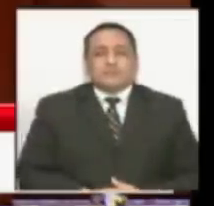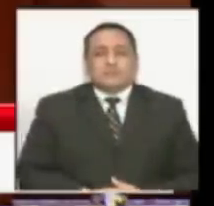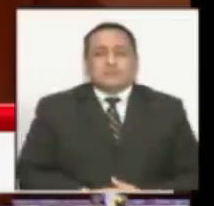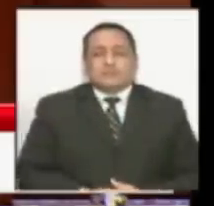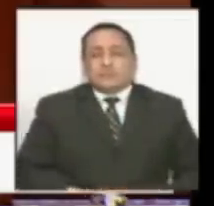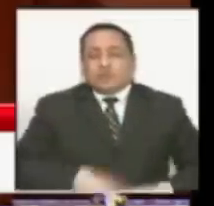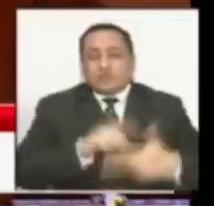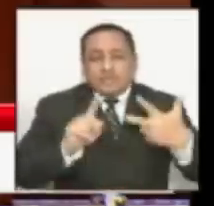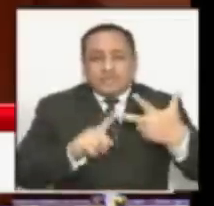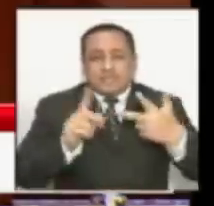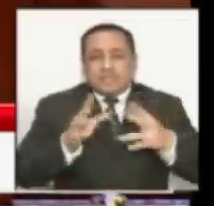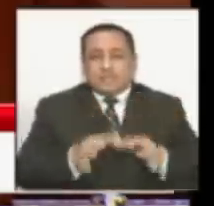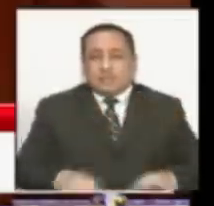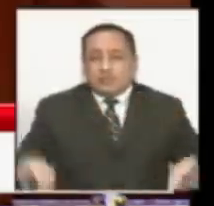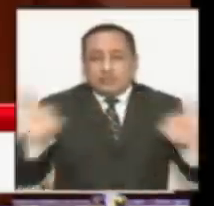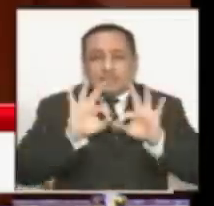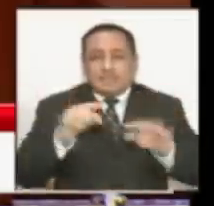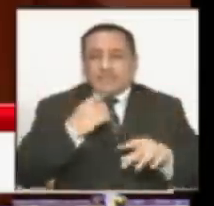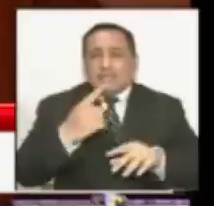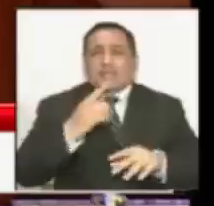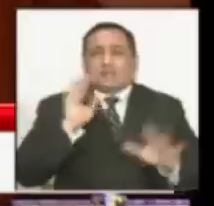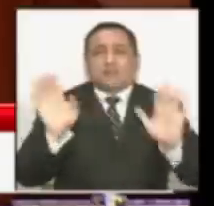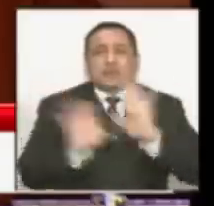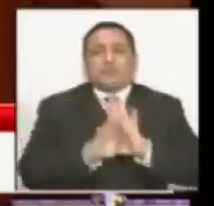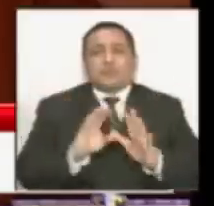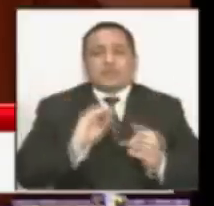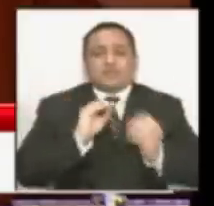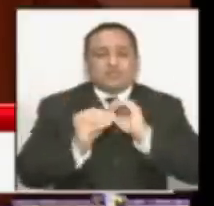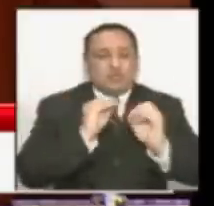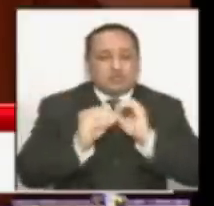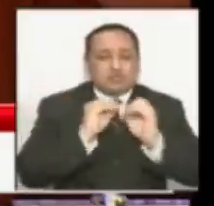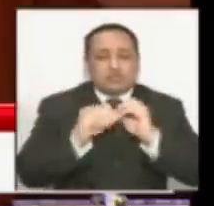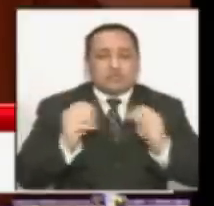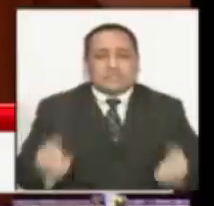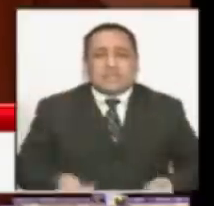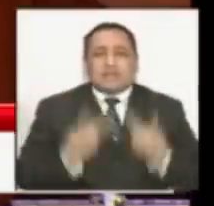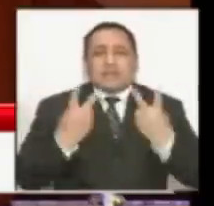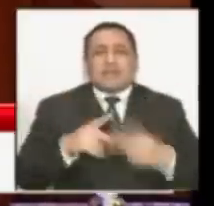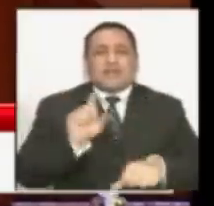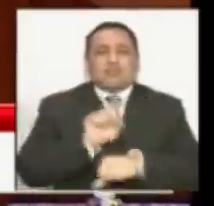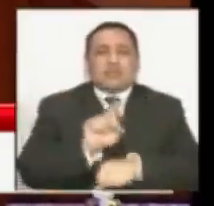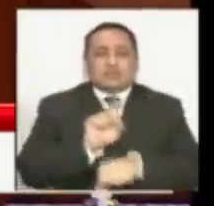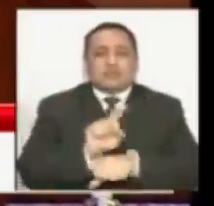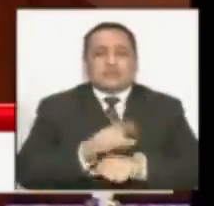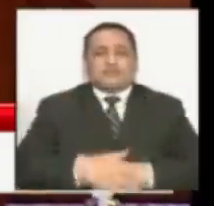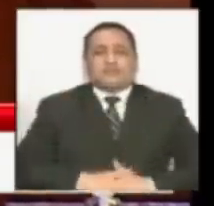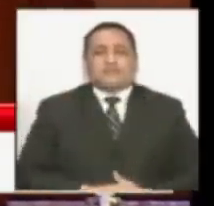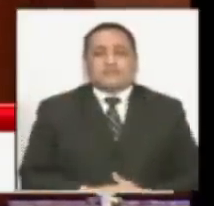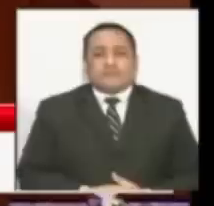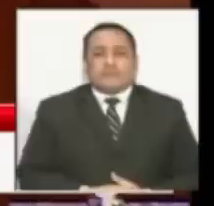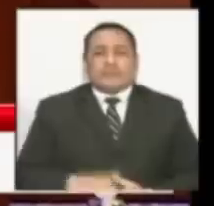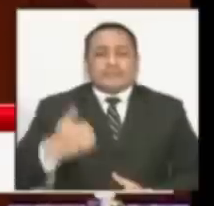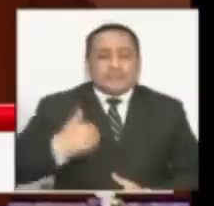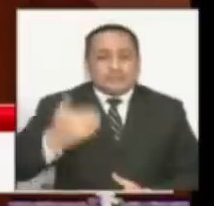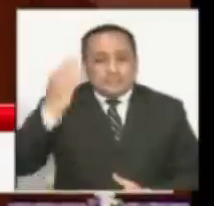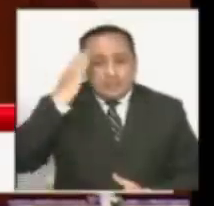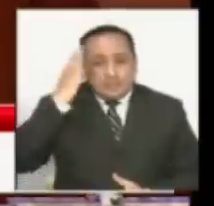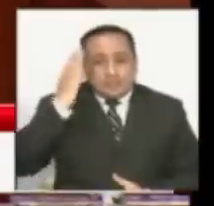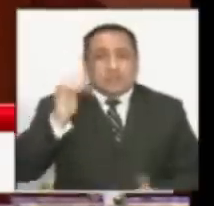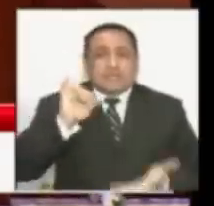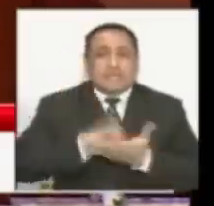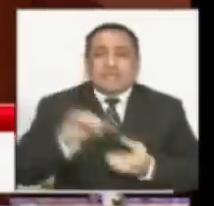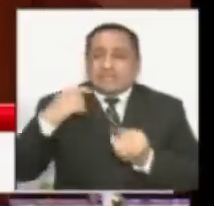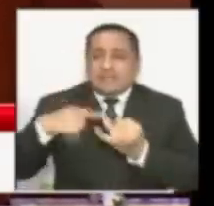Una tercera prioridad puntual tiene que ver con la recuperación de la educación. Sabemos que